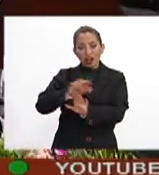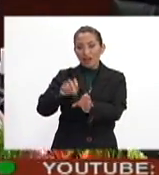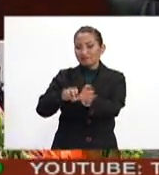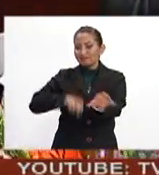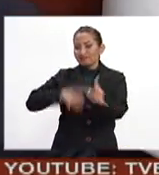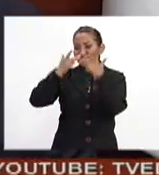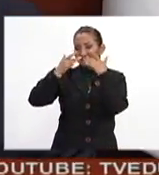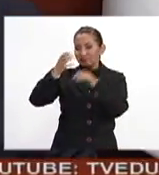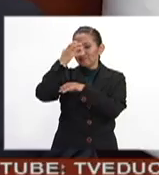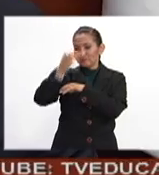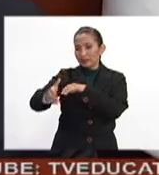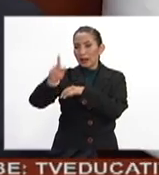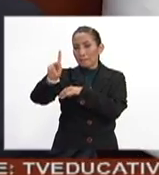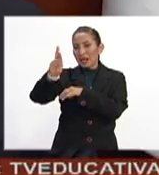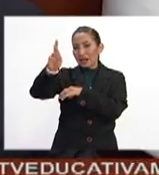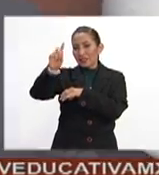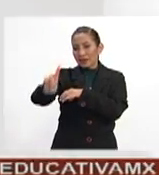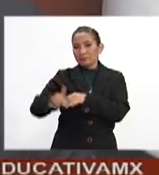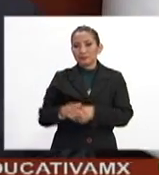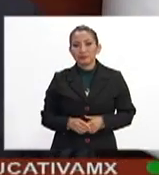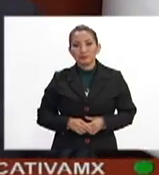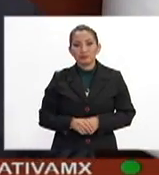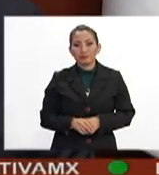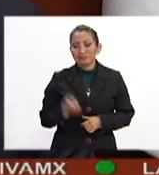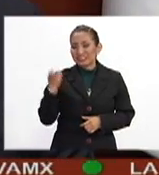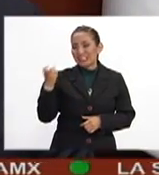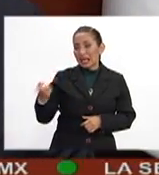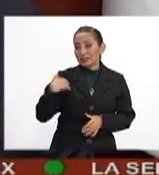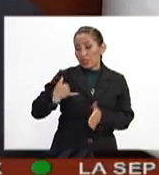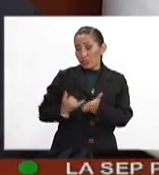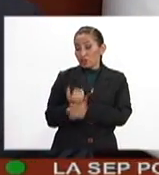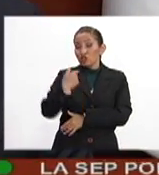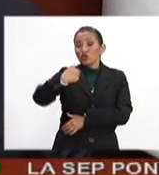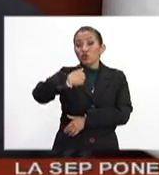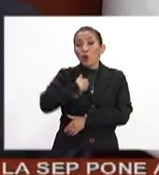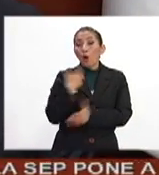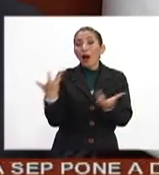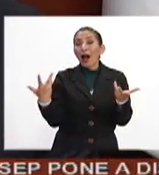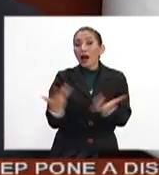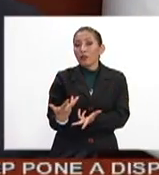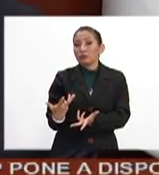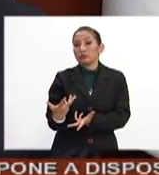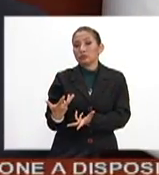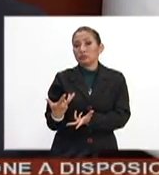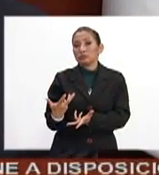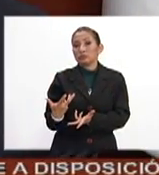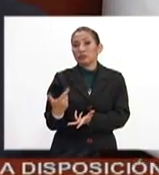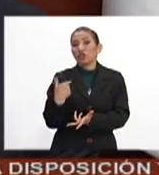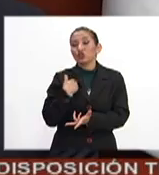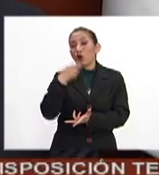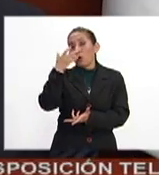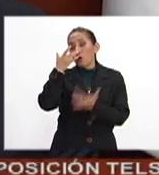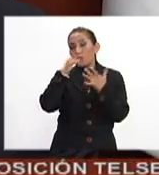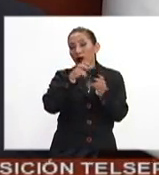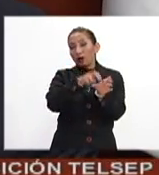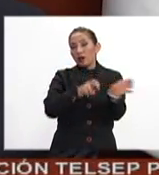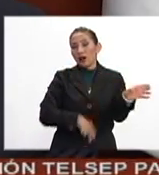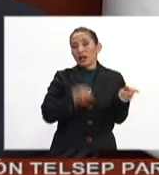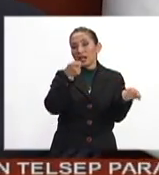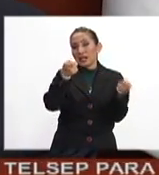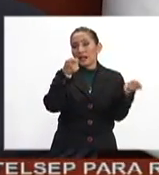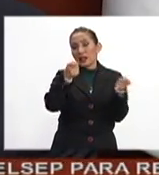de manera oficial a las filas del PRD. Ese tipo de decisiones las fui tomando yo. Yo renuncié a la